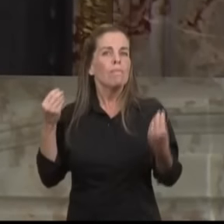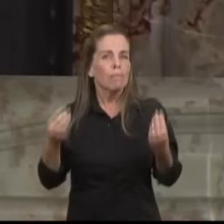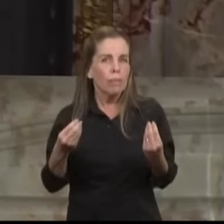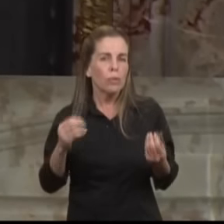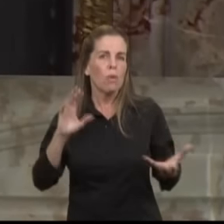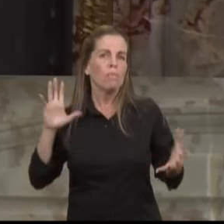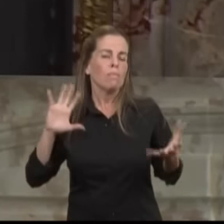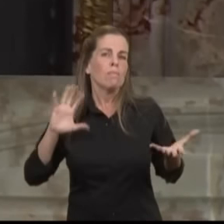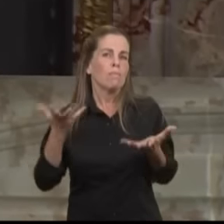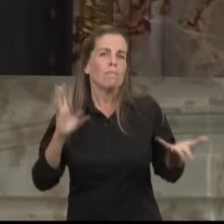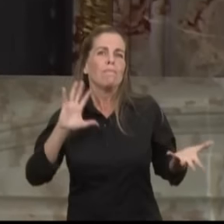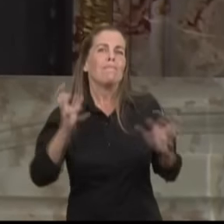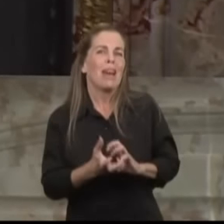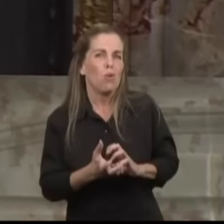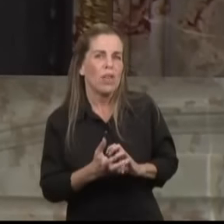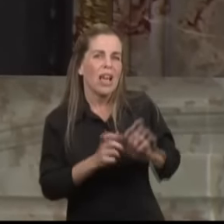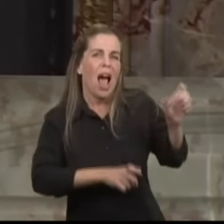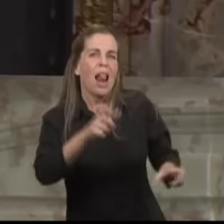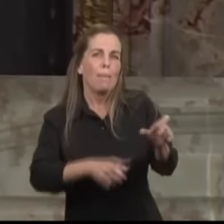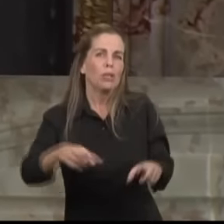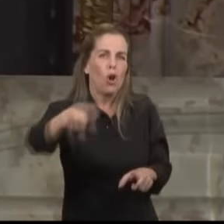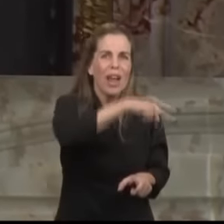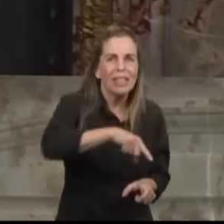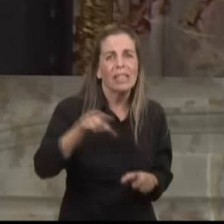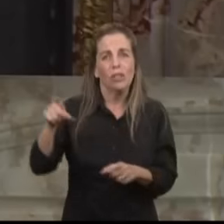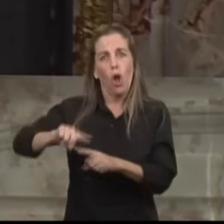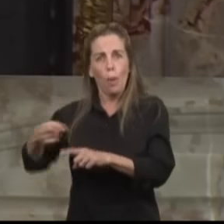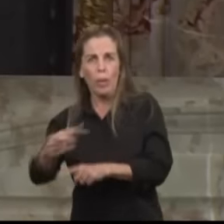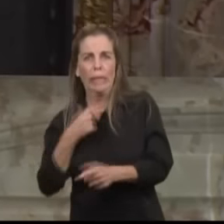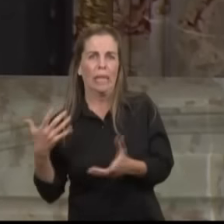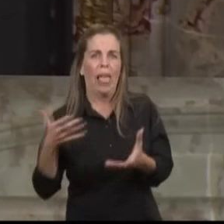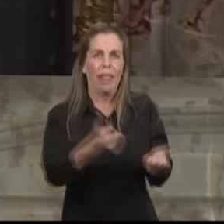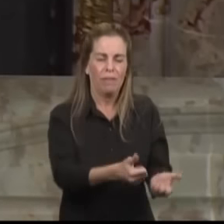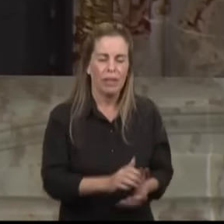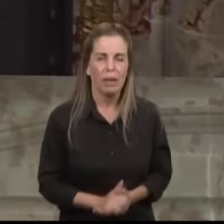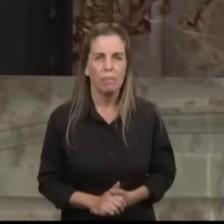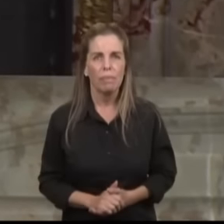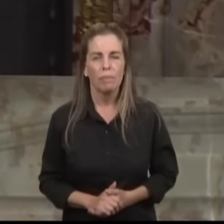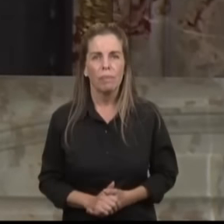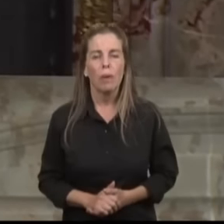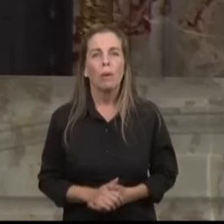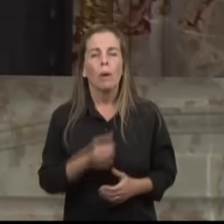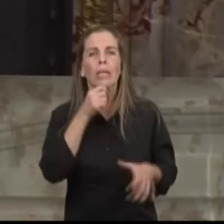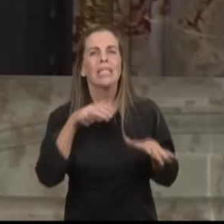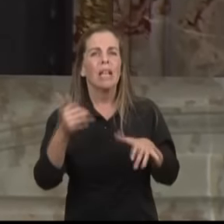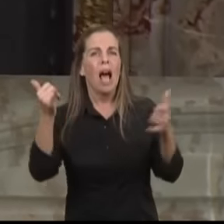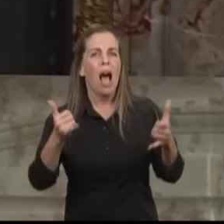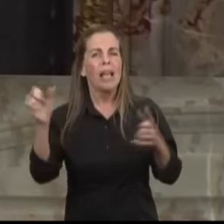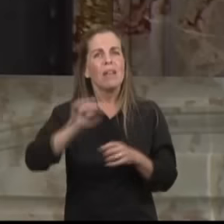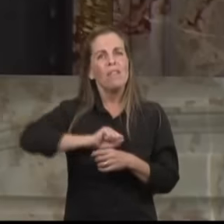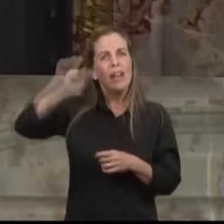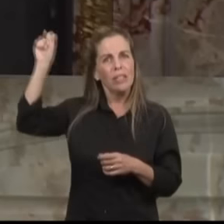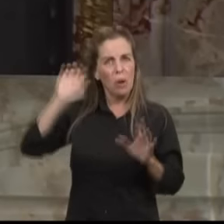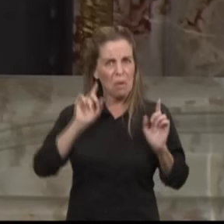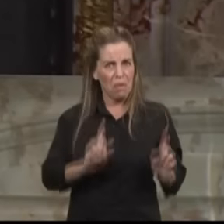vulnerables que ellos dicen defender. Por supuesto, en regímenes de alta inflación, los salarios de los